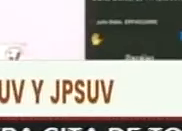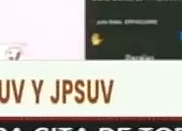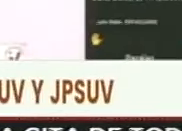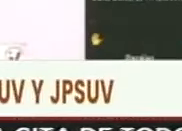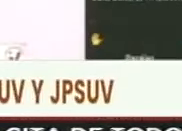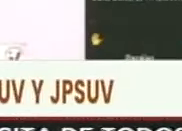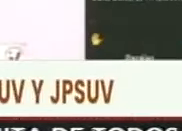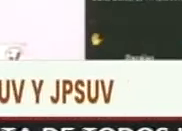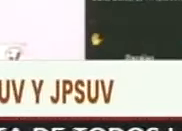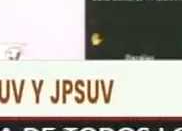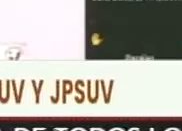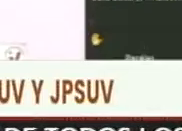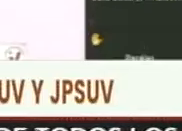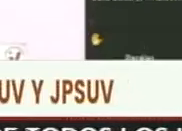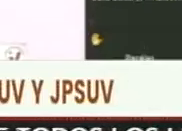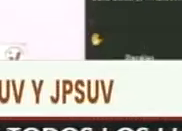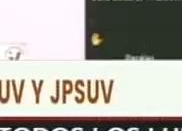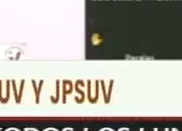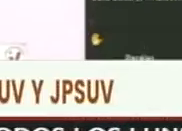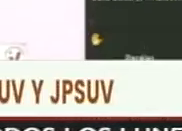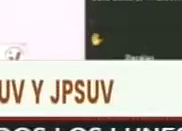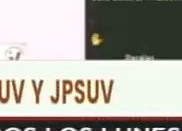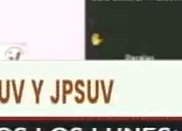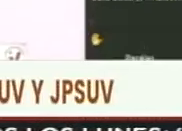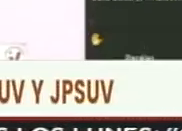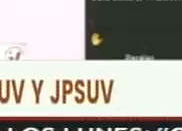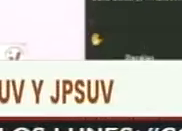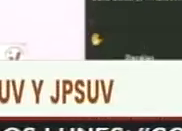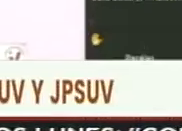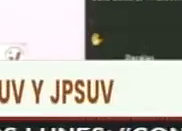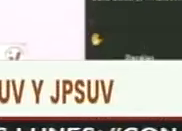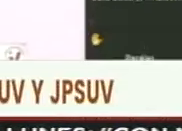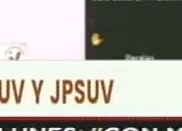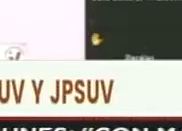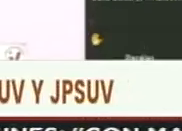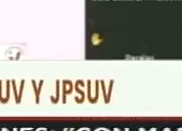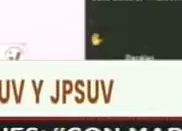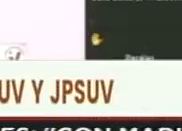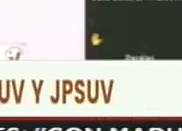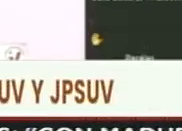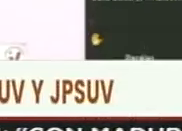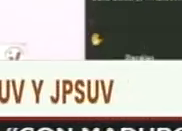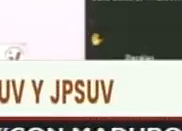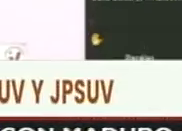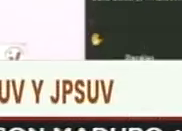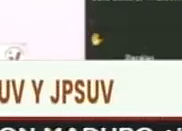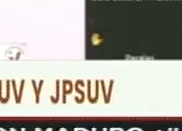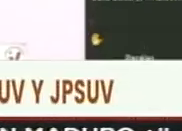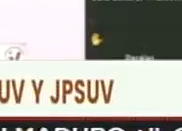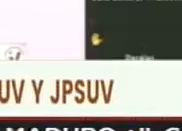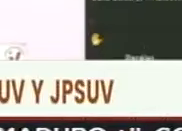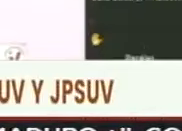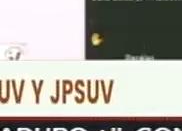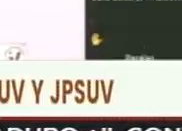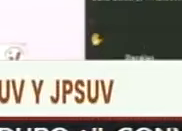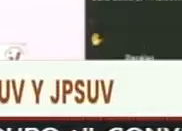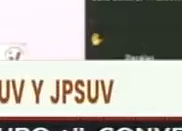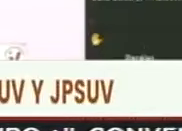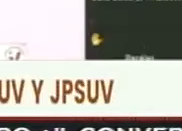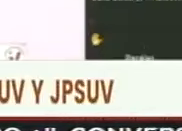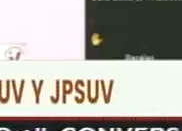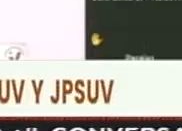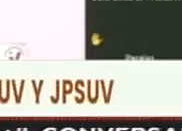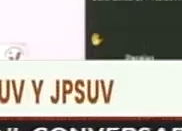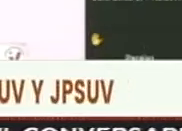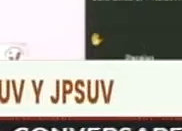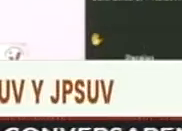todo el país escuchando para Escuchar pues primero quiero hacerles un reconocimiento